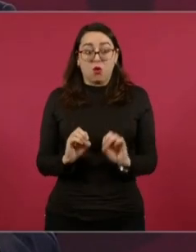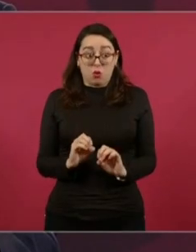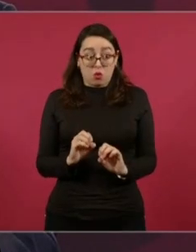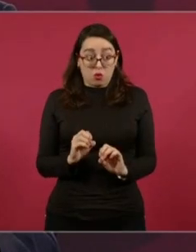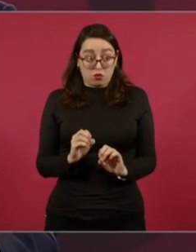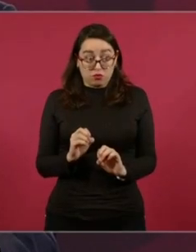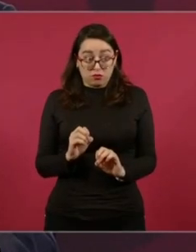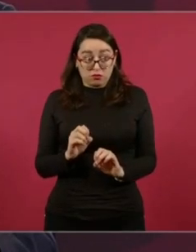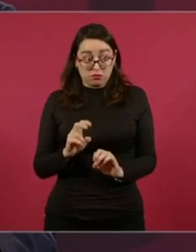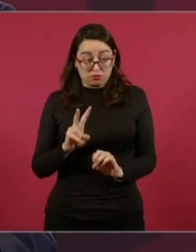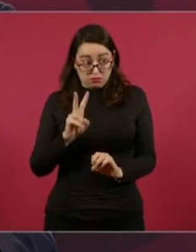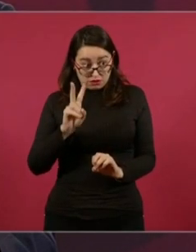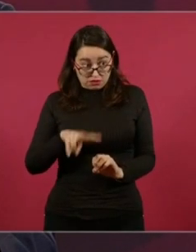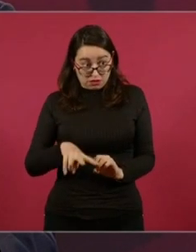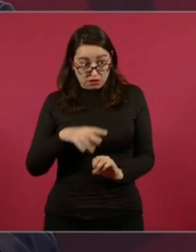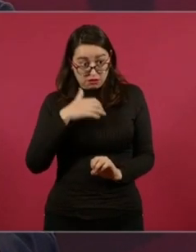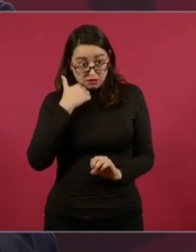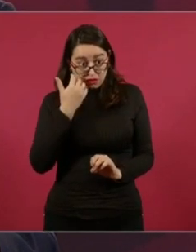menos.